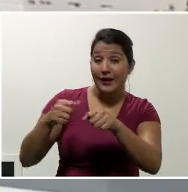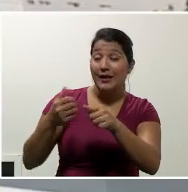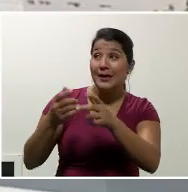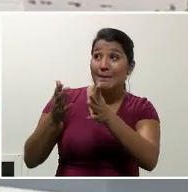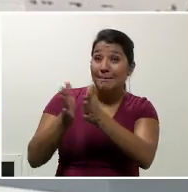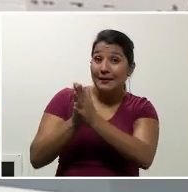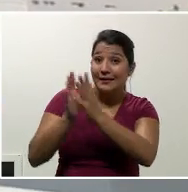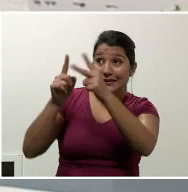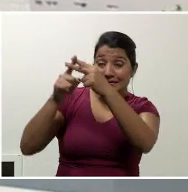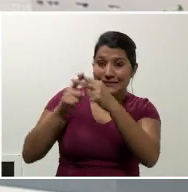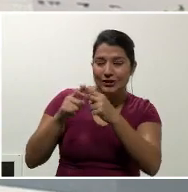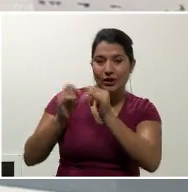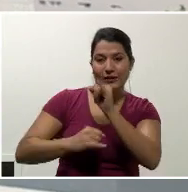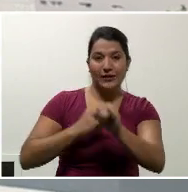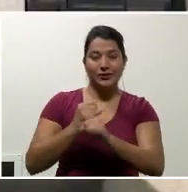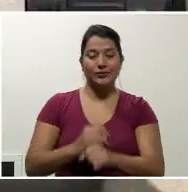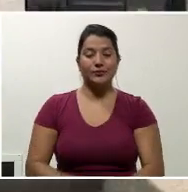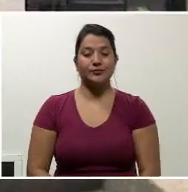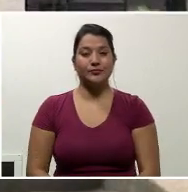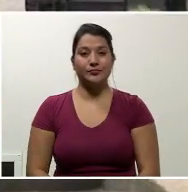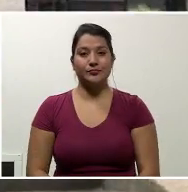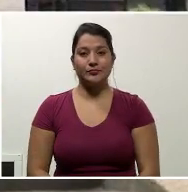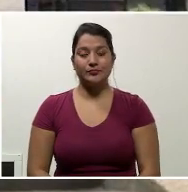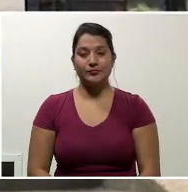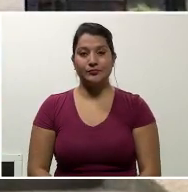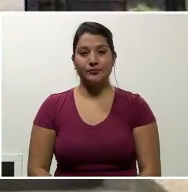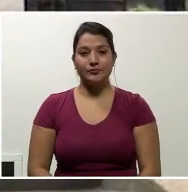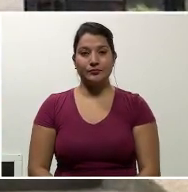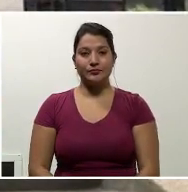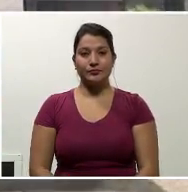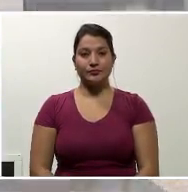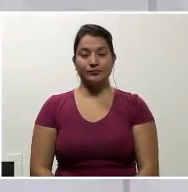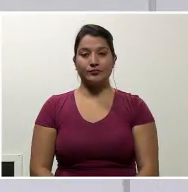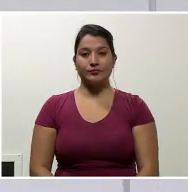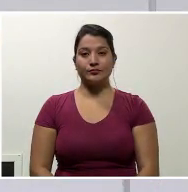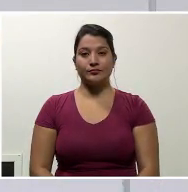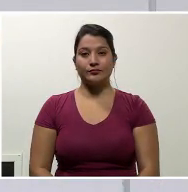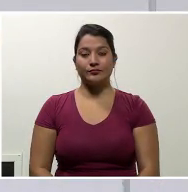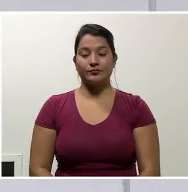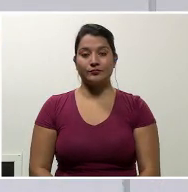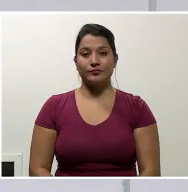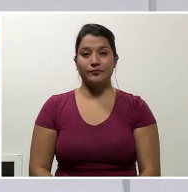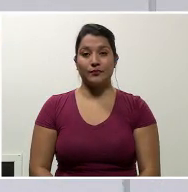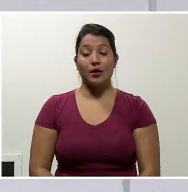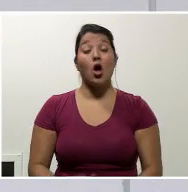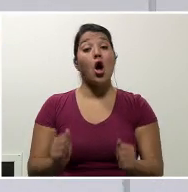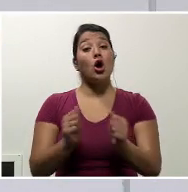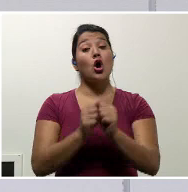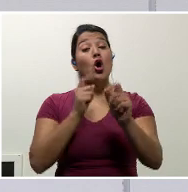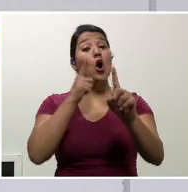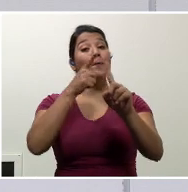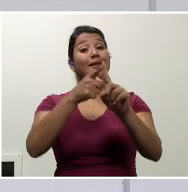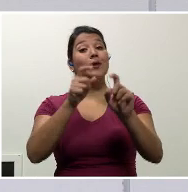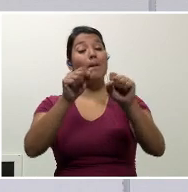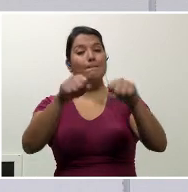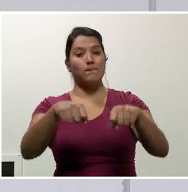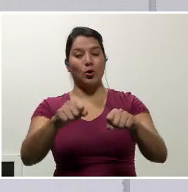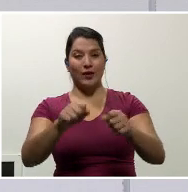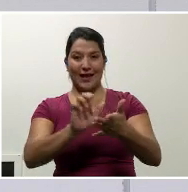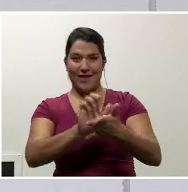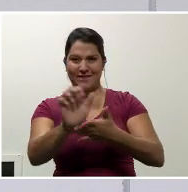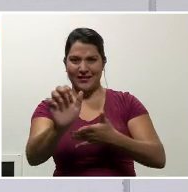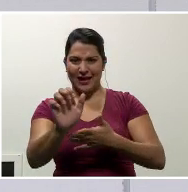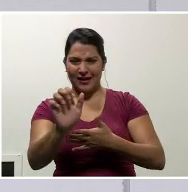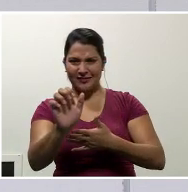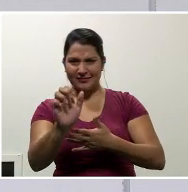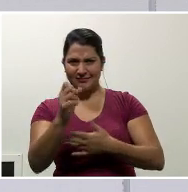como lo son los eurobonos. Con el objetivo de evitar interpretaciones